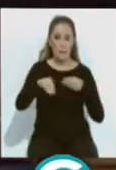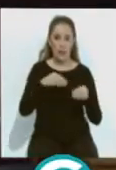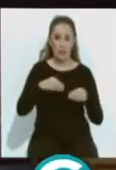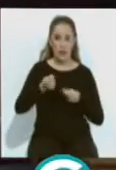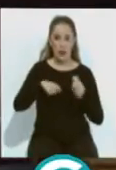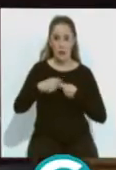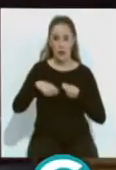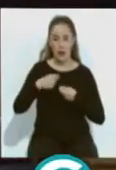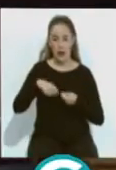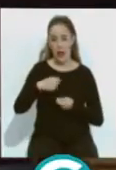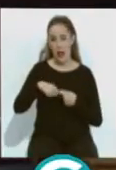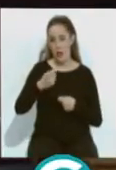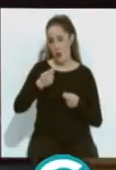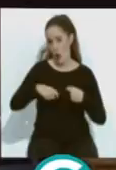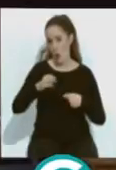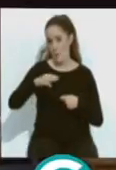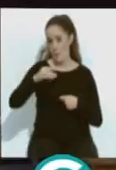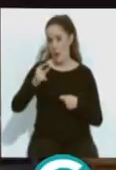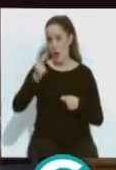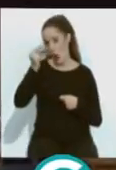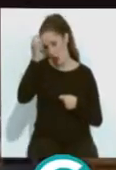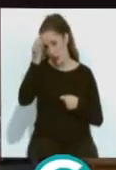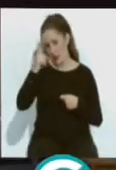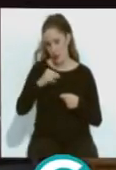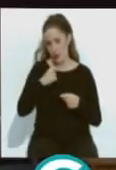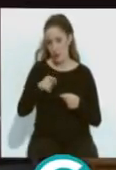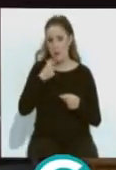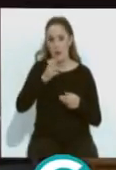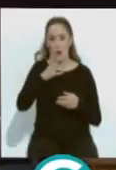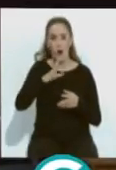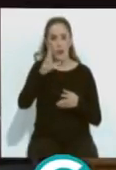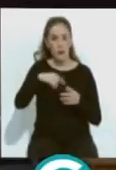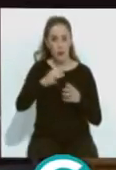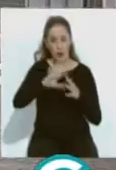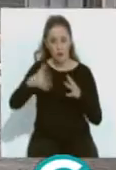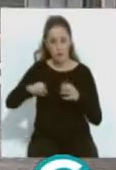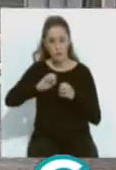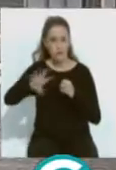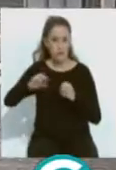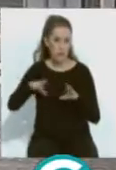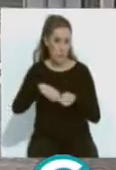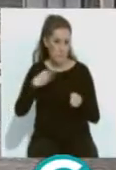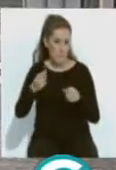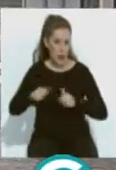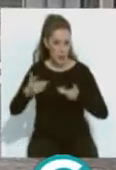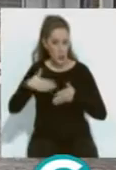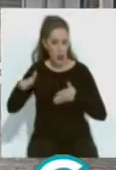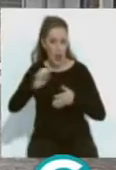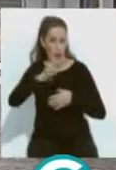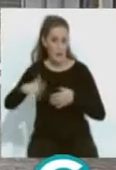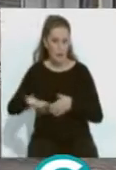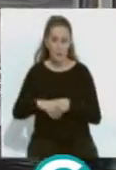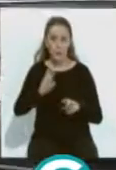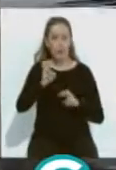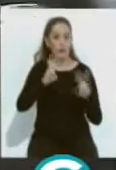el mercado del Piojito de Puntales al acabar los envases arrojados en el mar tras su celebración. Otro de los asuntos de actualidad a